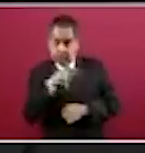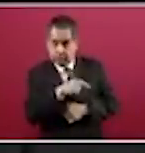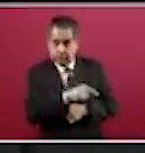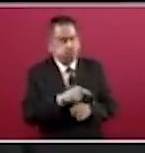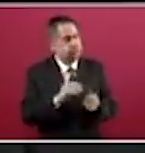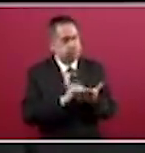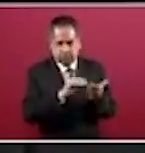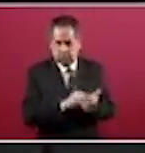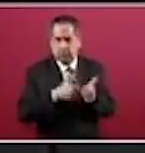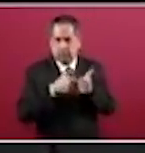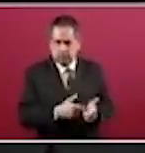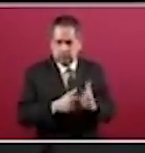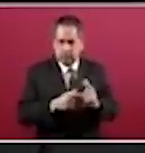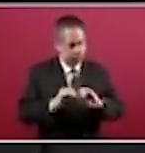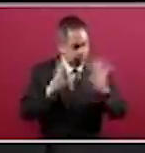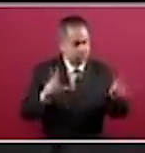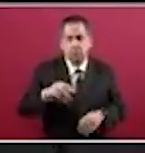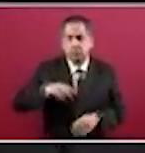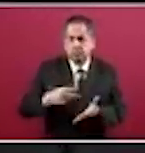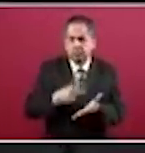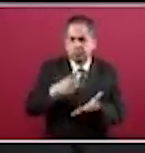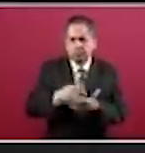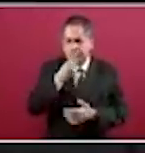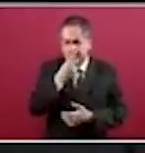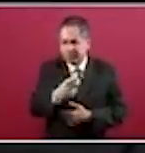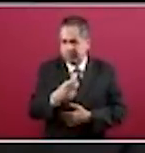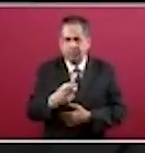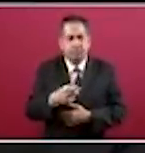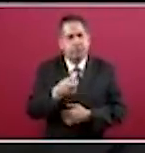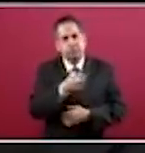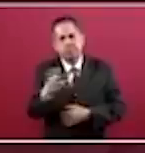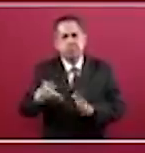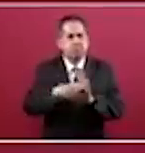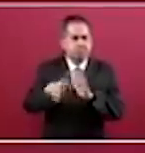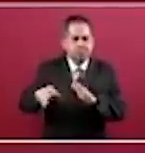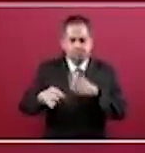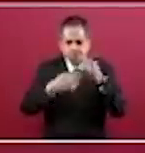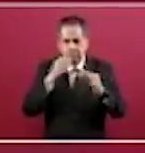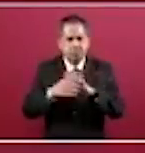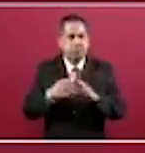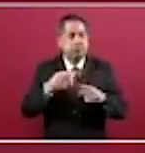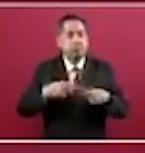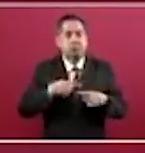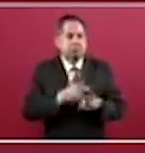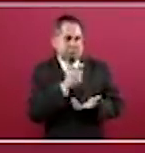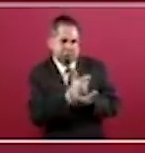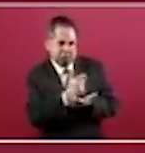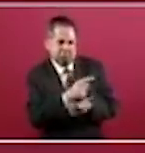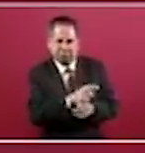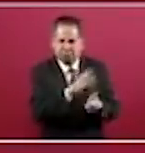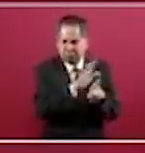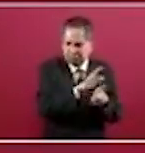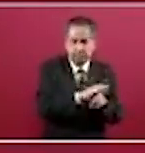claro, lo he dicho aquí, para periodistas, para la gente que está amenazada, la